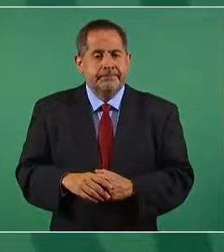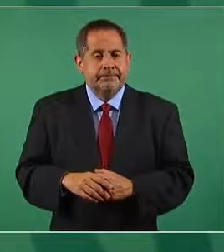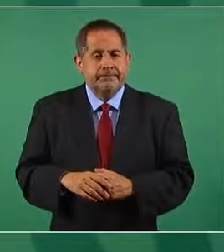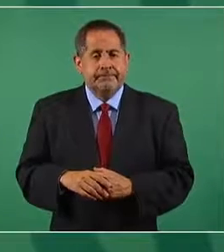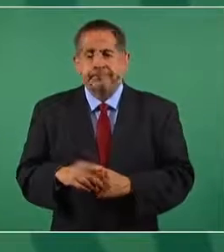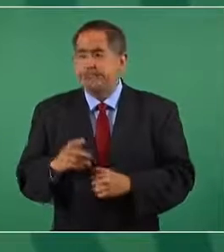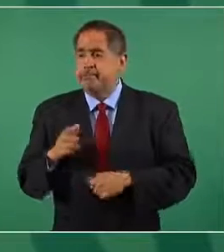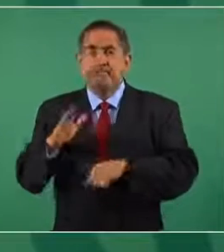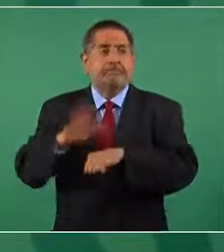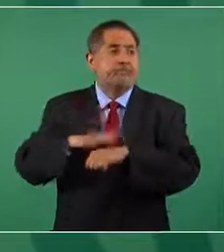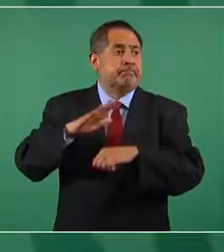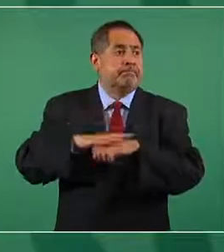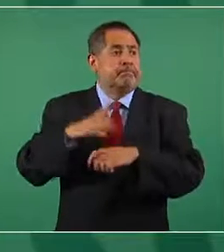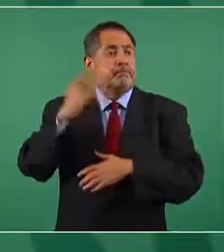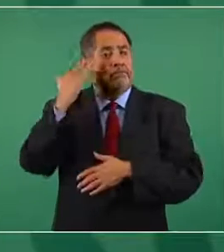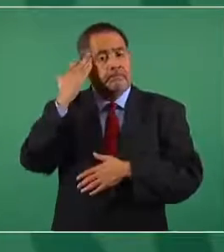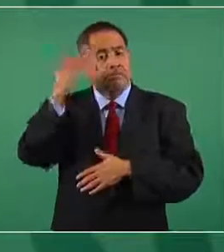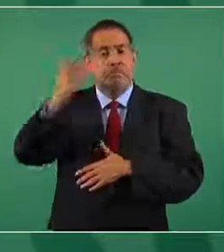convocan a un extraordinario